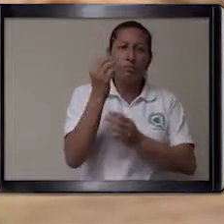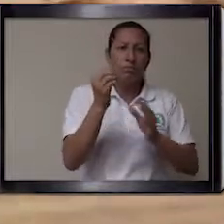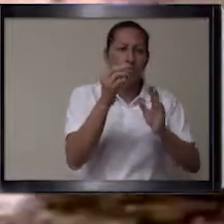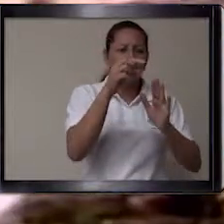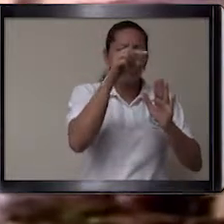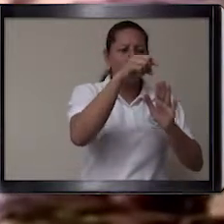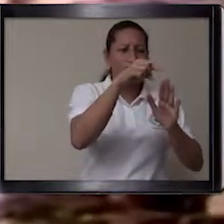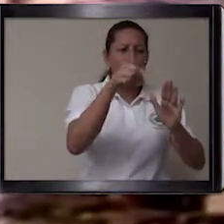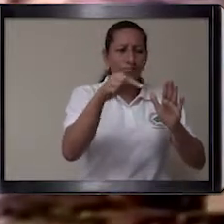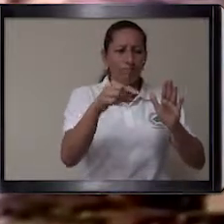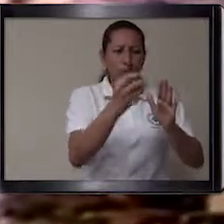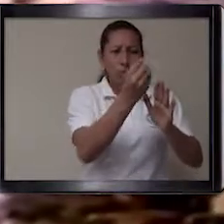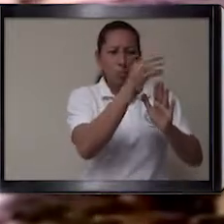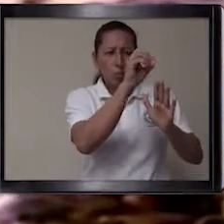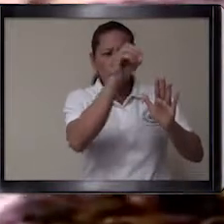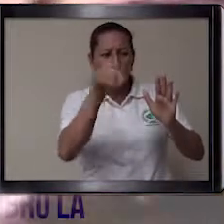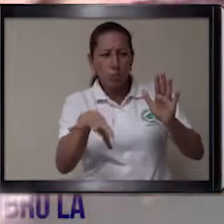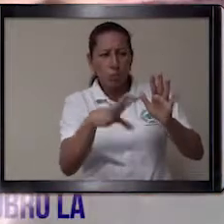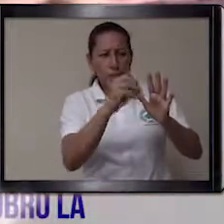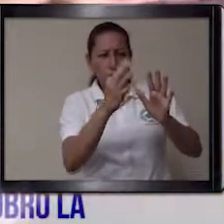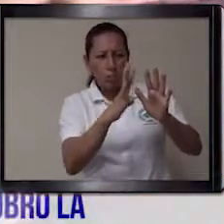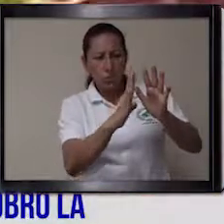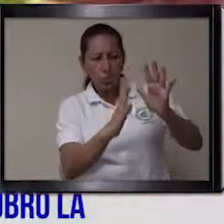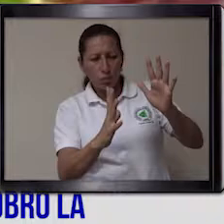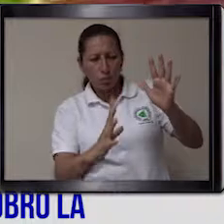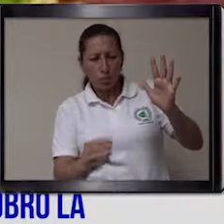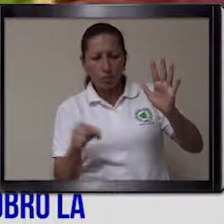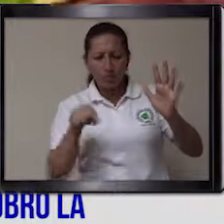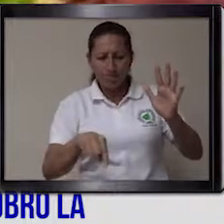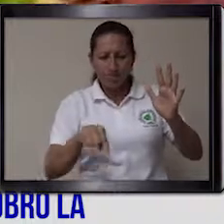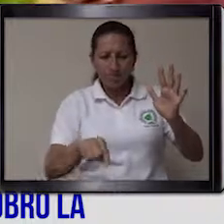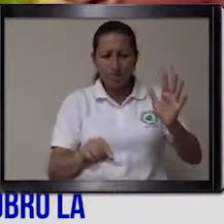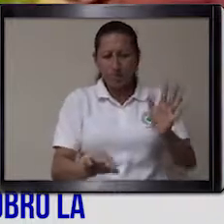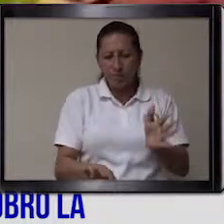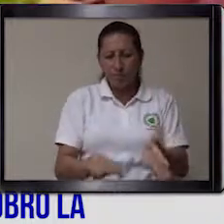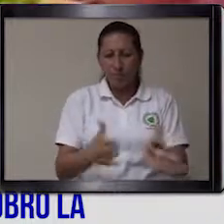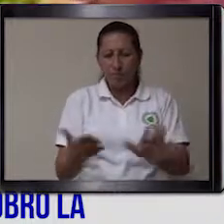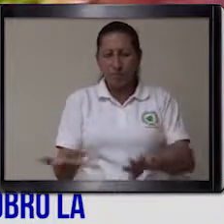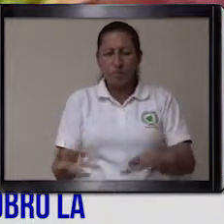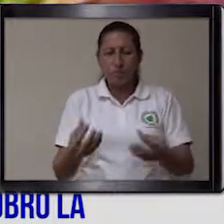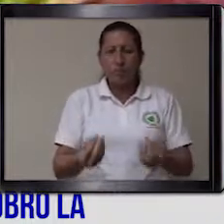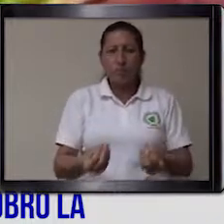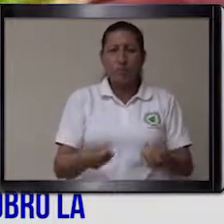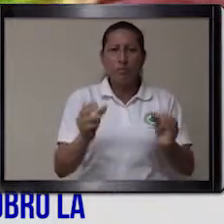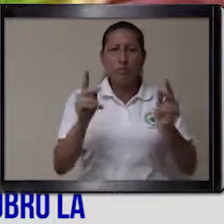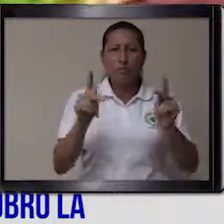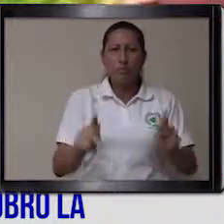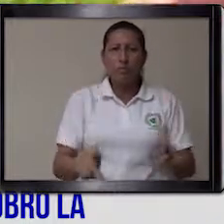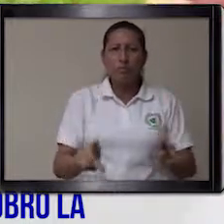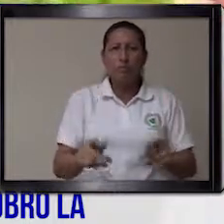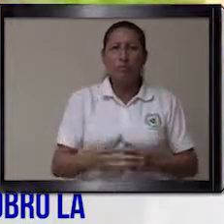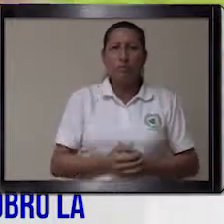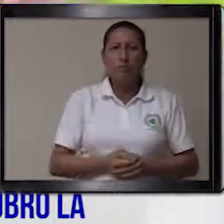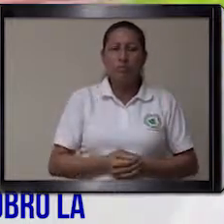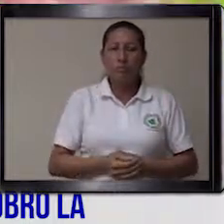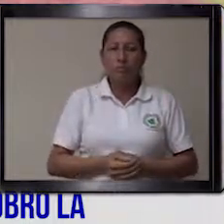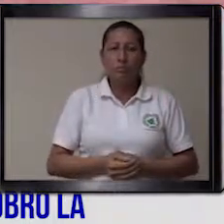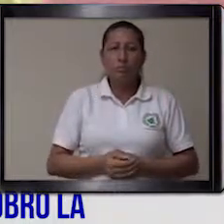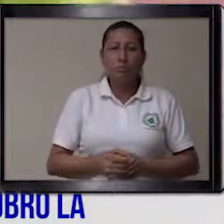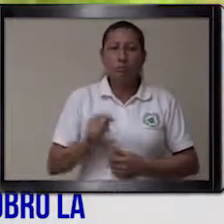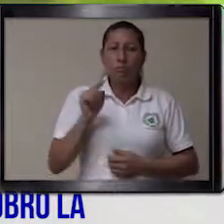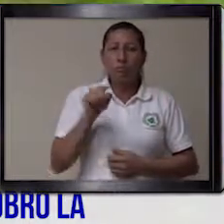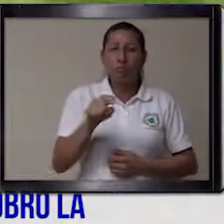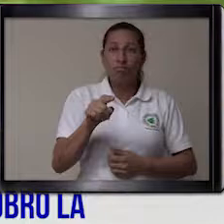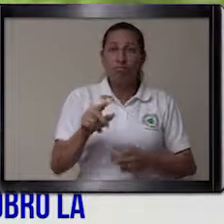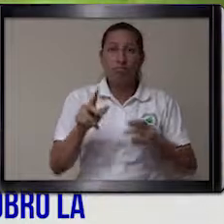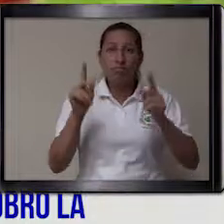Ruiz, sepultando a toda la ciudad. Tras 69 años de inactividad, la erupción del coloso tomó por sorpresa a los